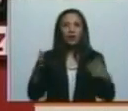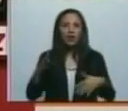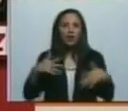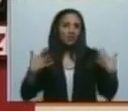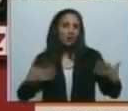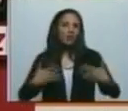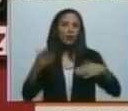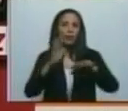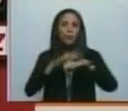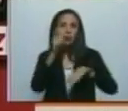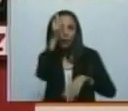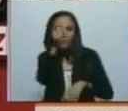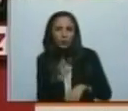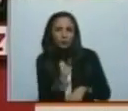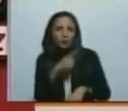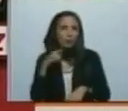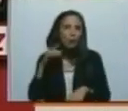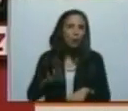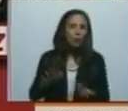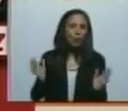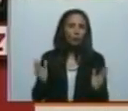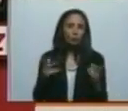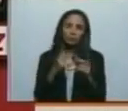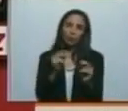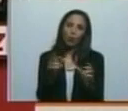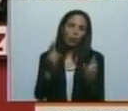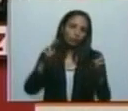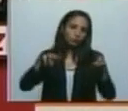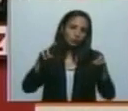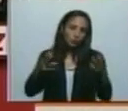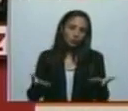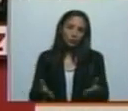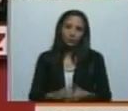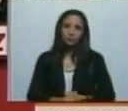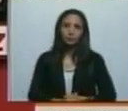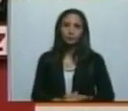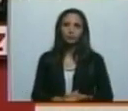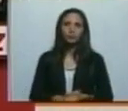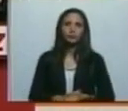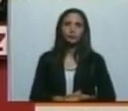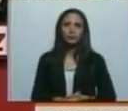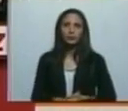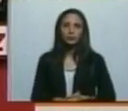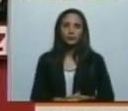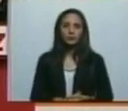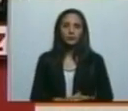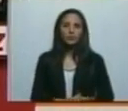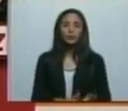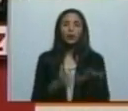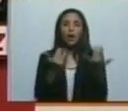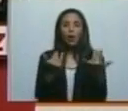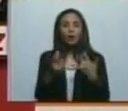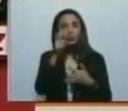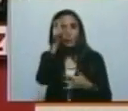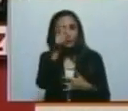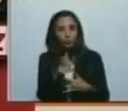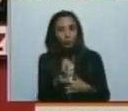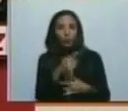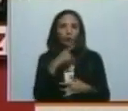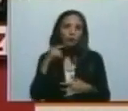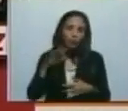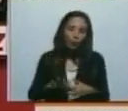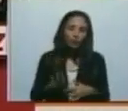vamos a montar espectáculos sobre la muerte. Nuestros mártires los